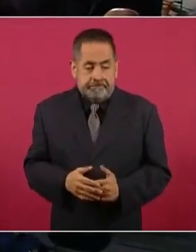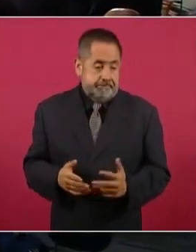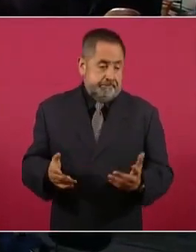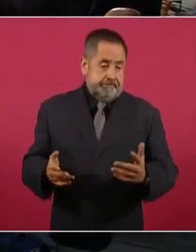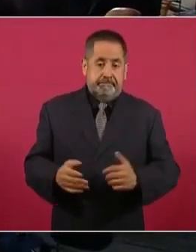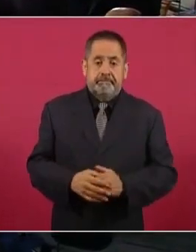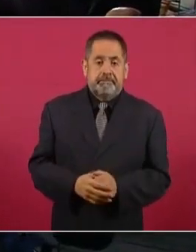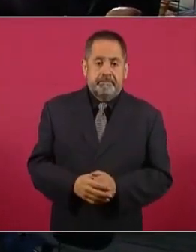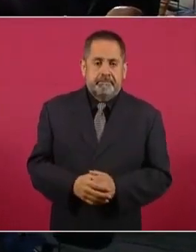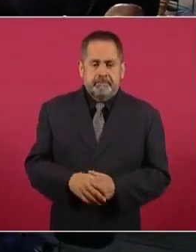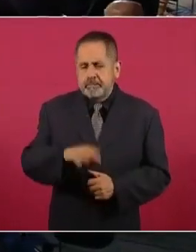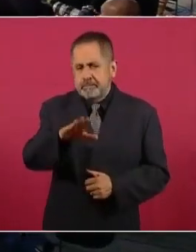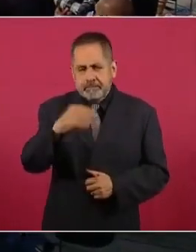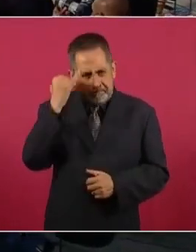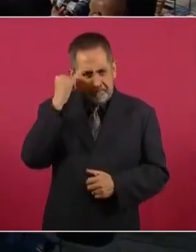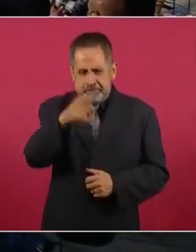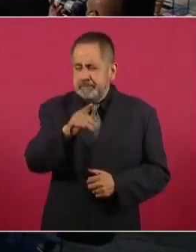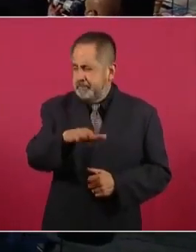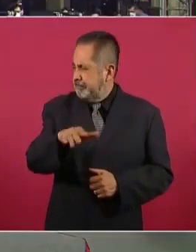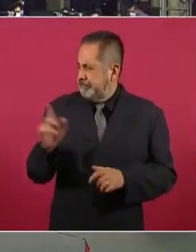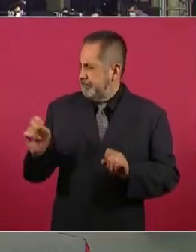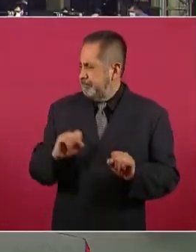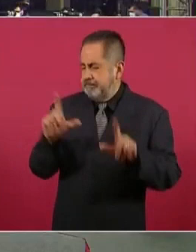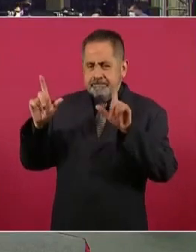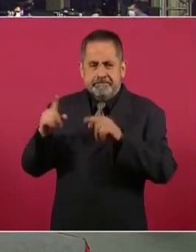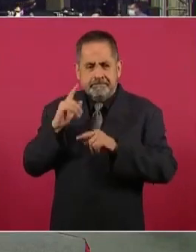Imagínense, a ver, ¿por qué no pones